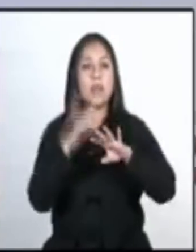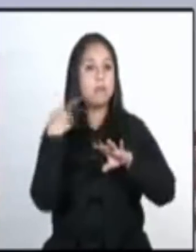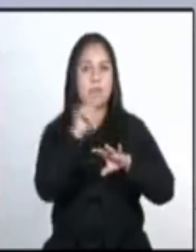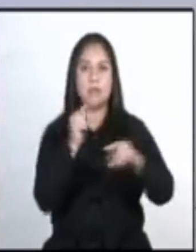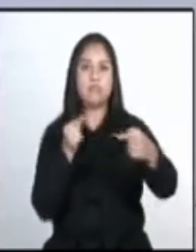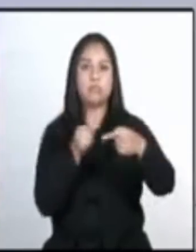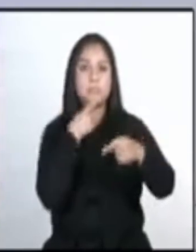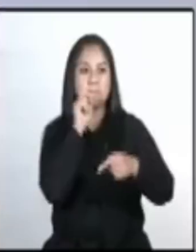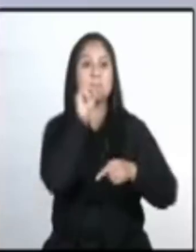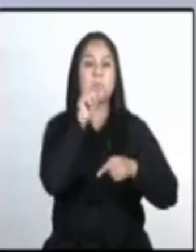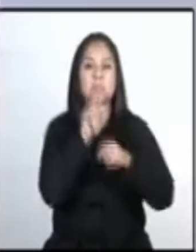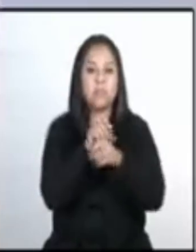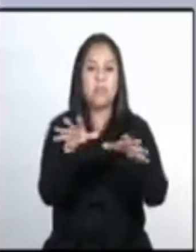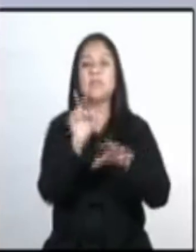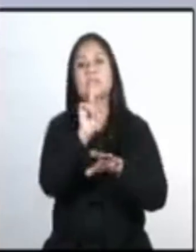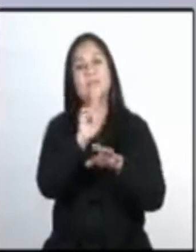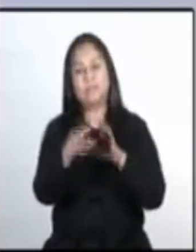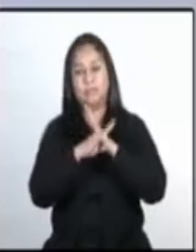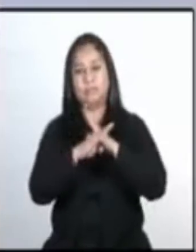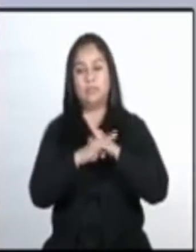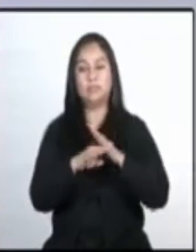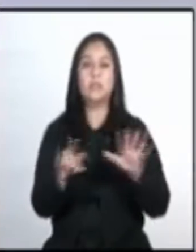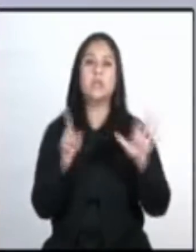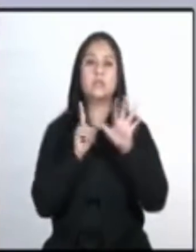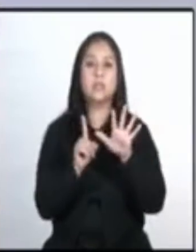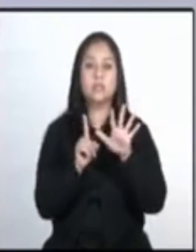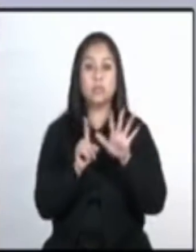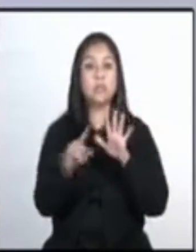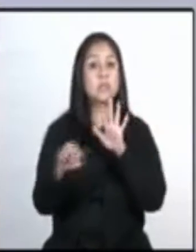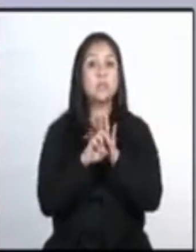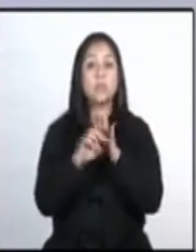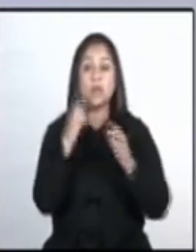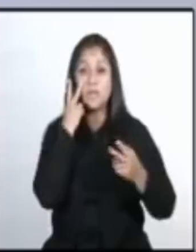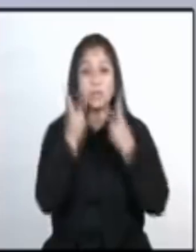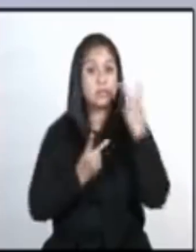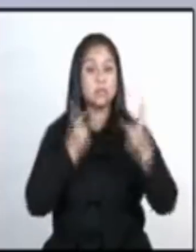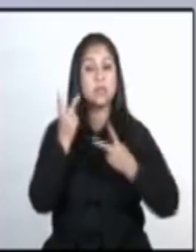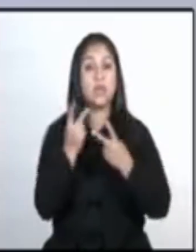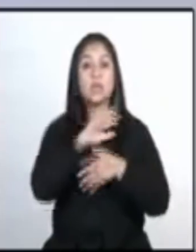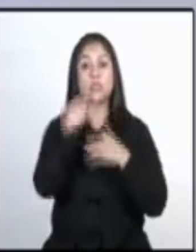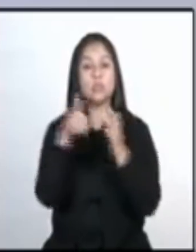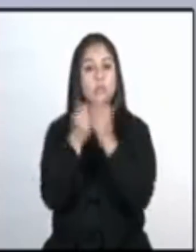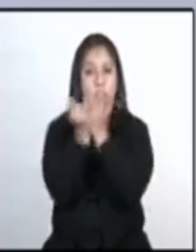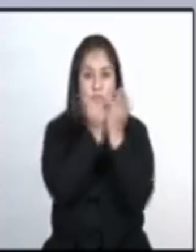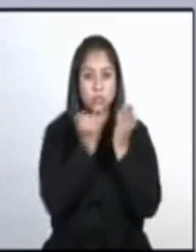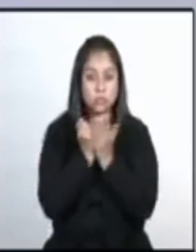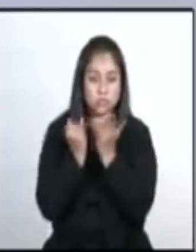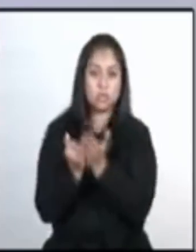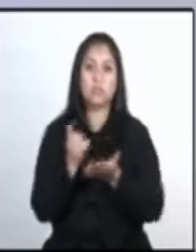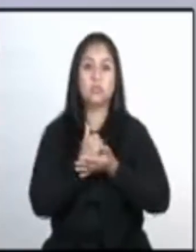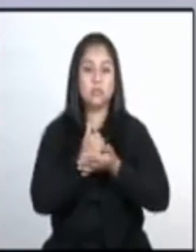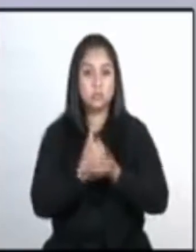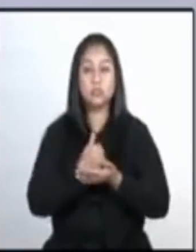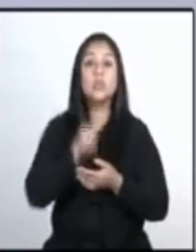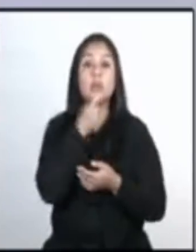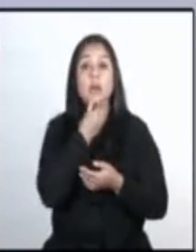un contagio masivo. Sexto, se prohíben las visitas a todas las instituciones de asistencia a personas de la tercera